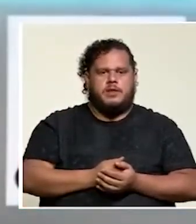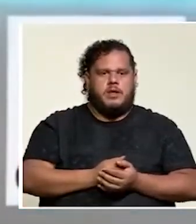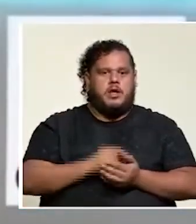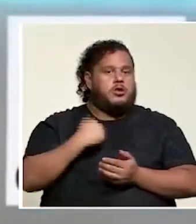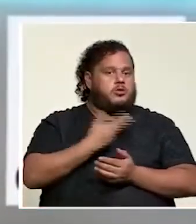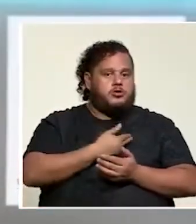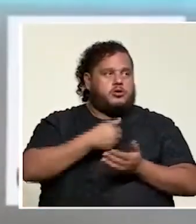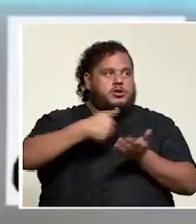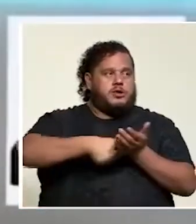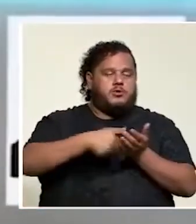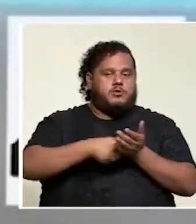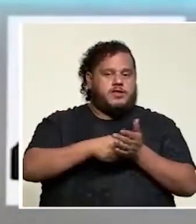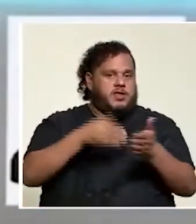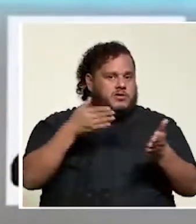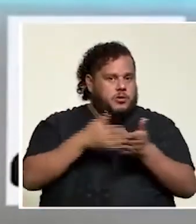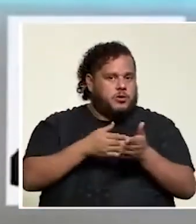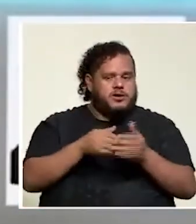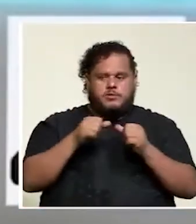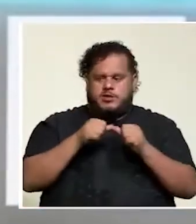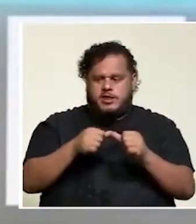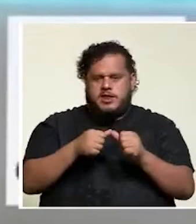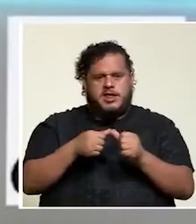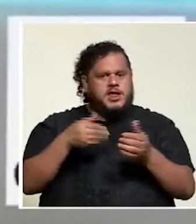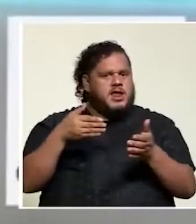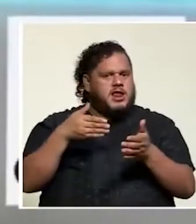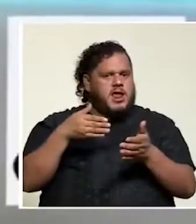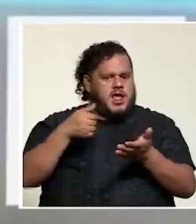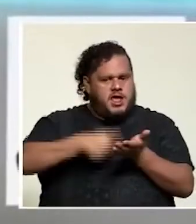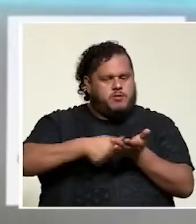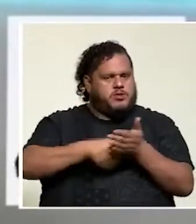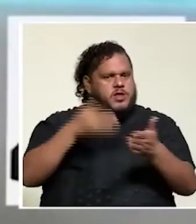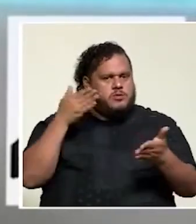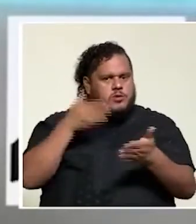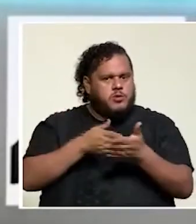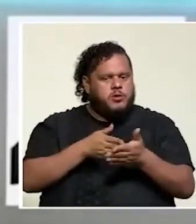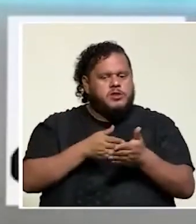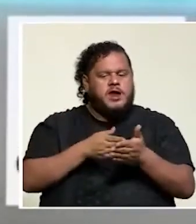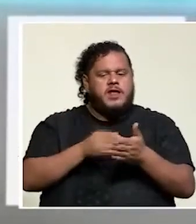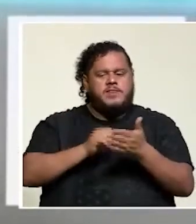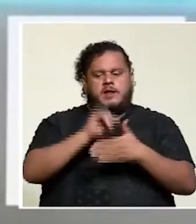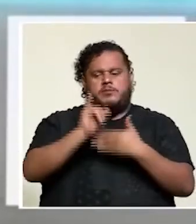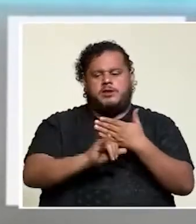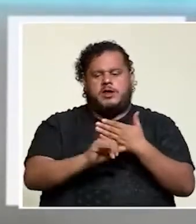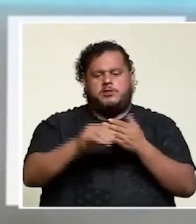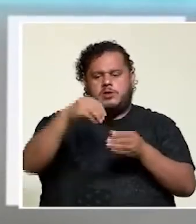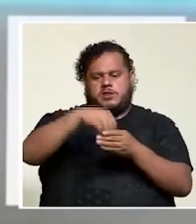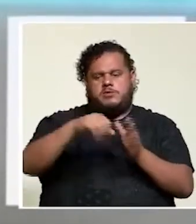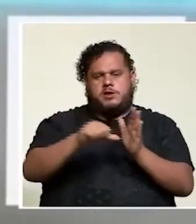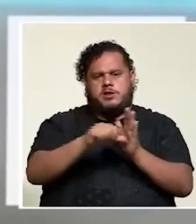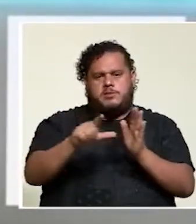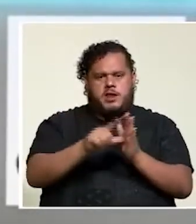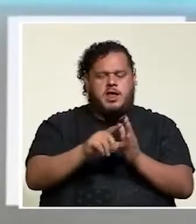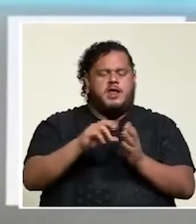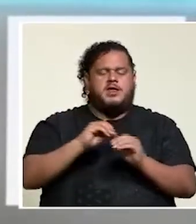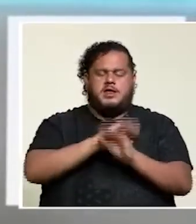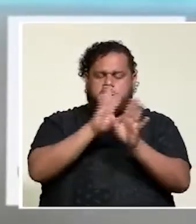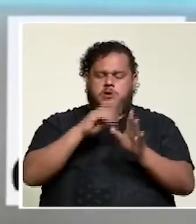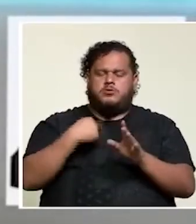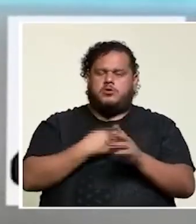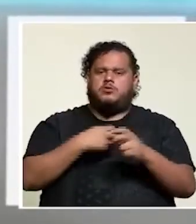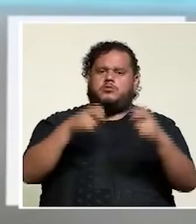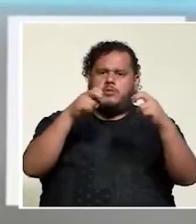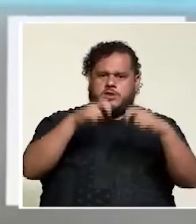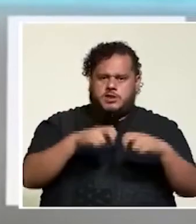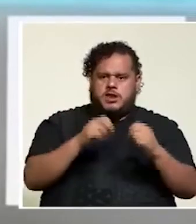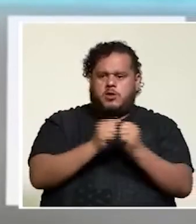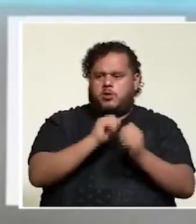Hemos votado en contra y vamos a seguir votando en contra del proyecto que está en la Asamblea Legislativa. Y si llegara a aprobarse, por supuesto que nos vamos a sentar con